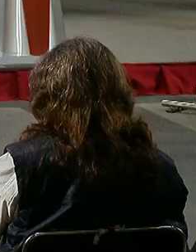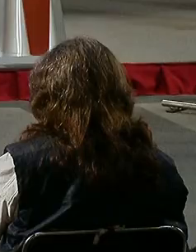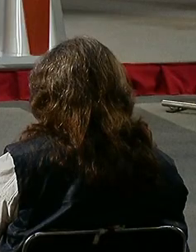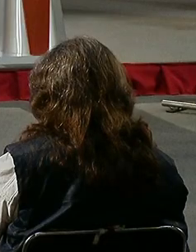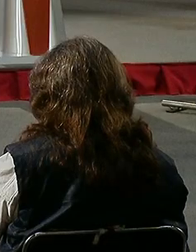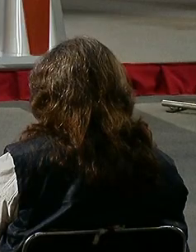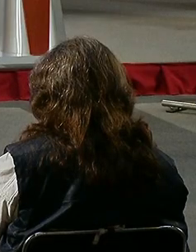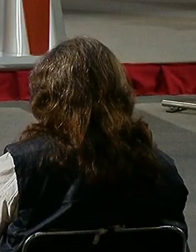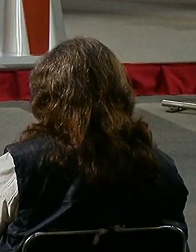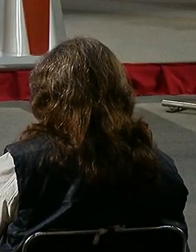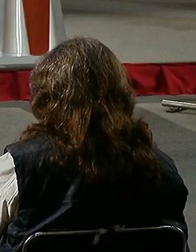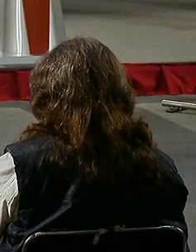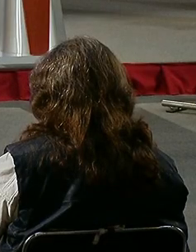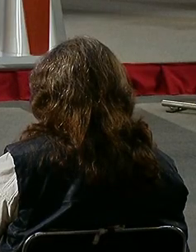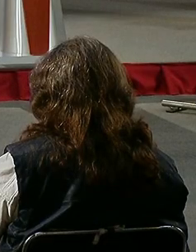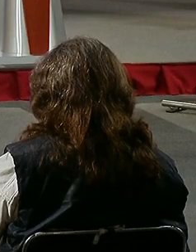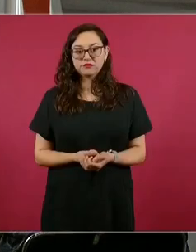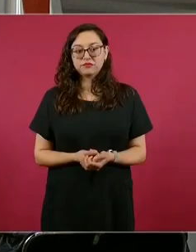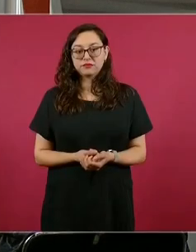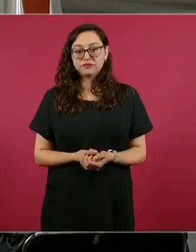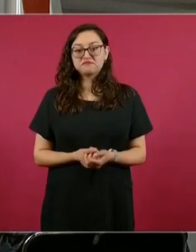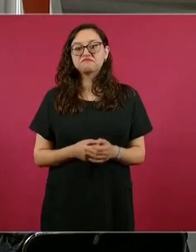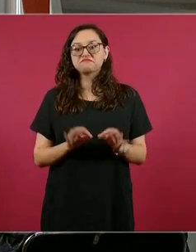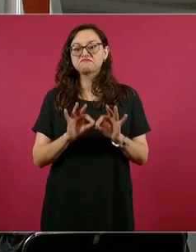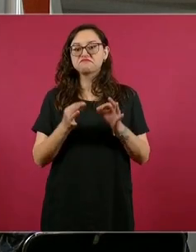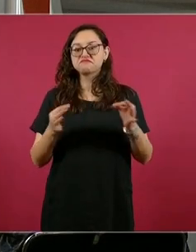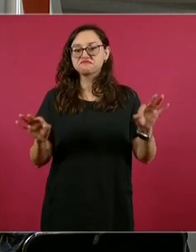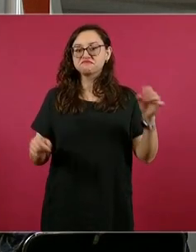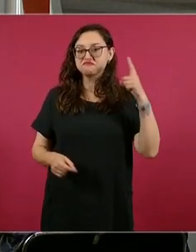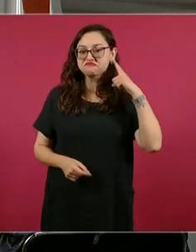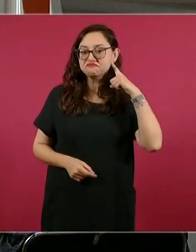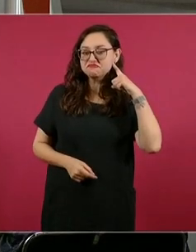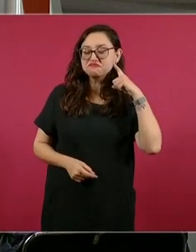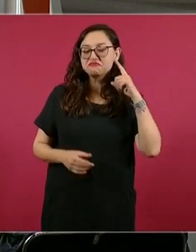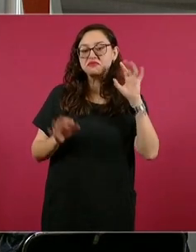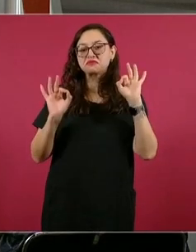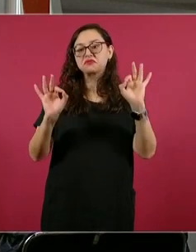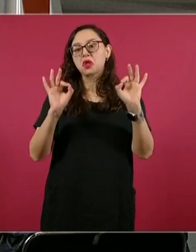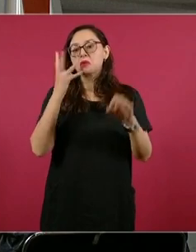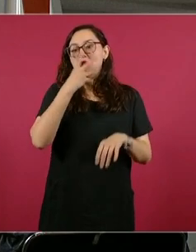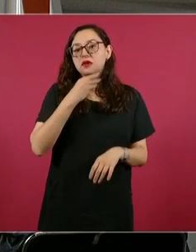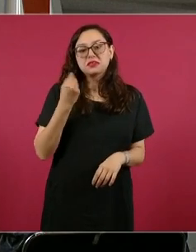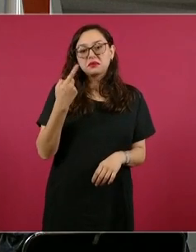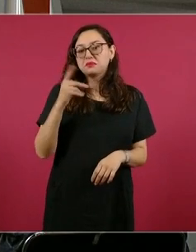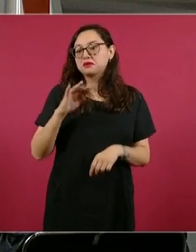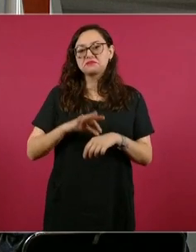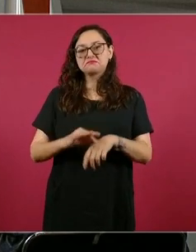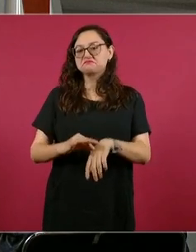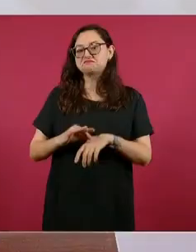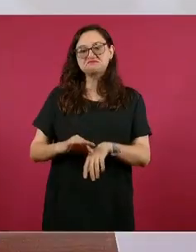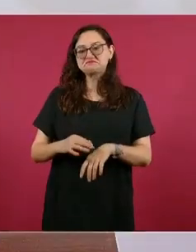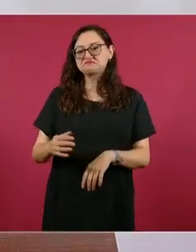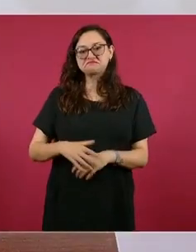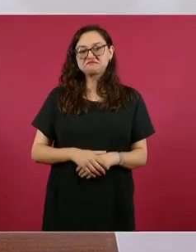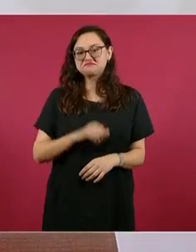Suena bien, ¿verdad? Sí. Uy, pero no pasó de ahí. Hay que hacerla valer.